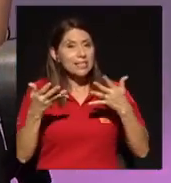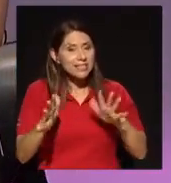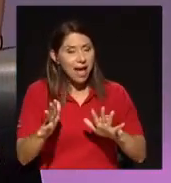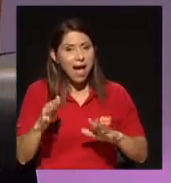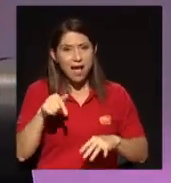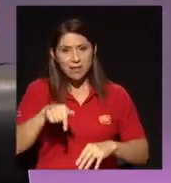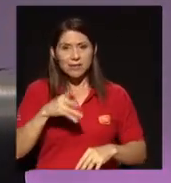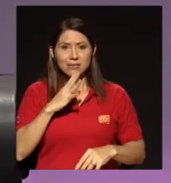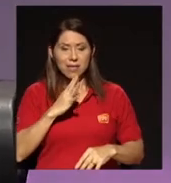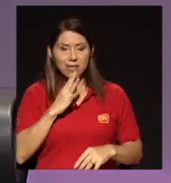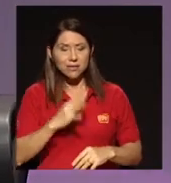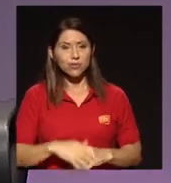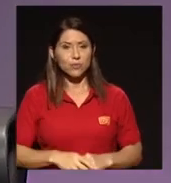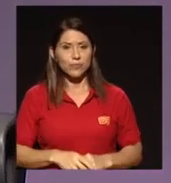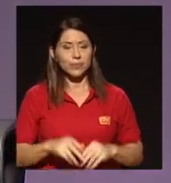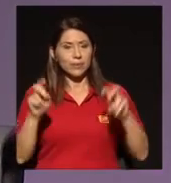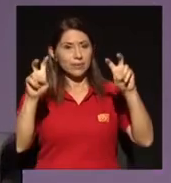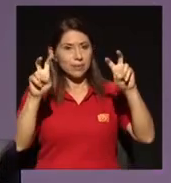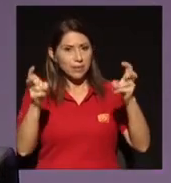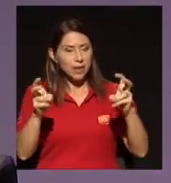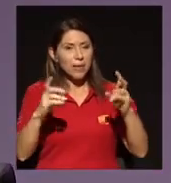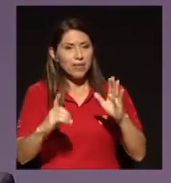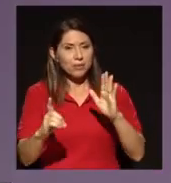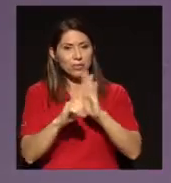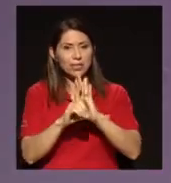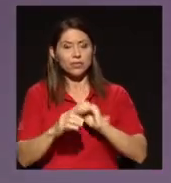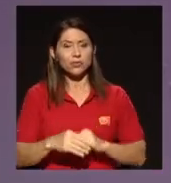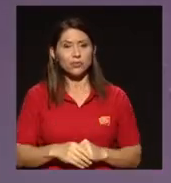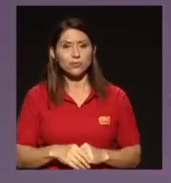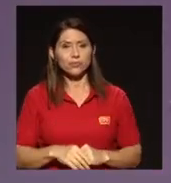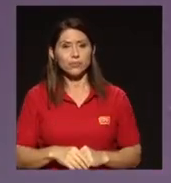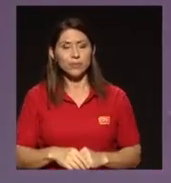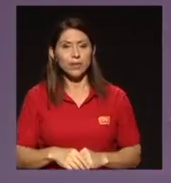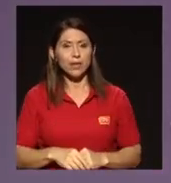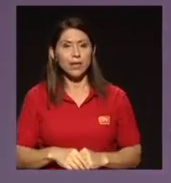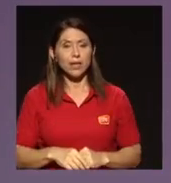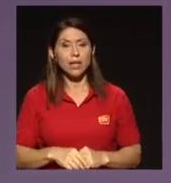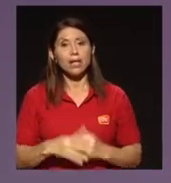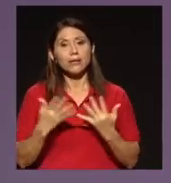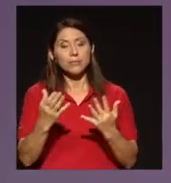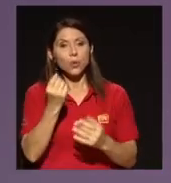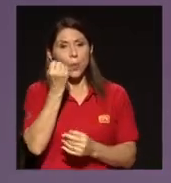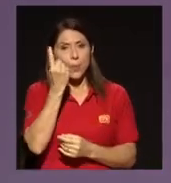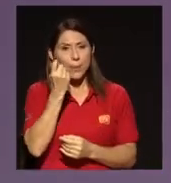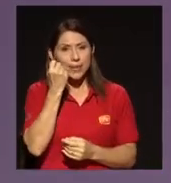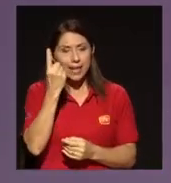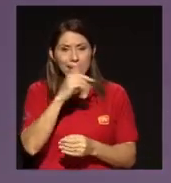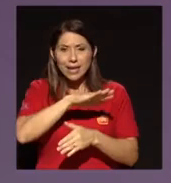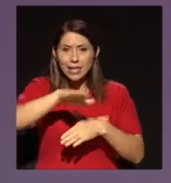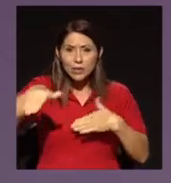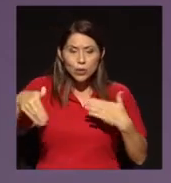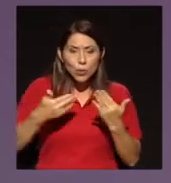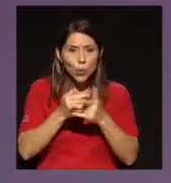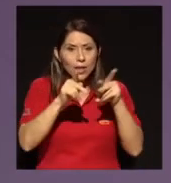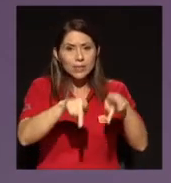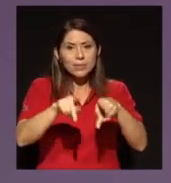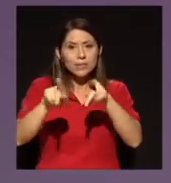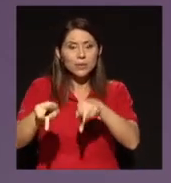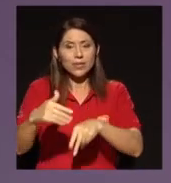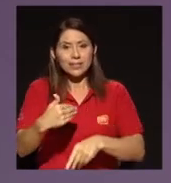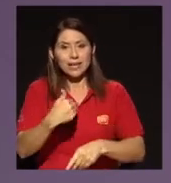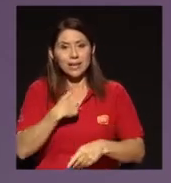ya se ha dicho, es el tema de los derechos, ¿verdad? Comprender que todas las personas tenemos